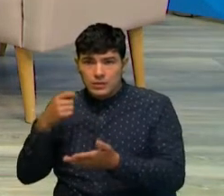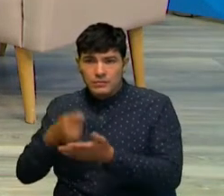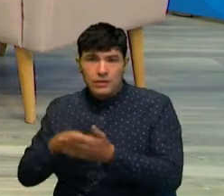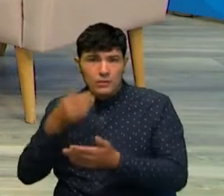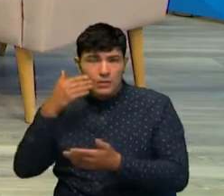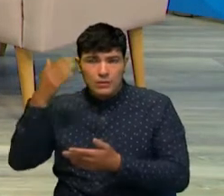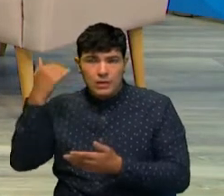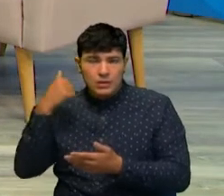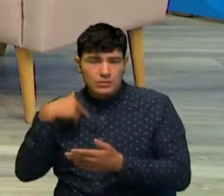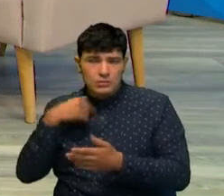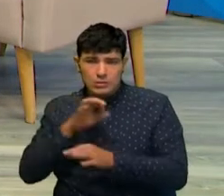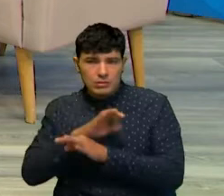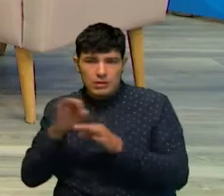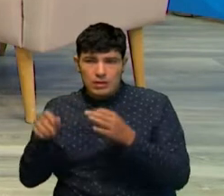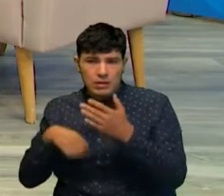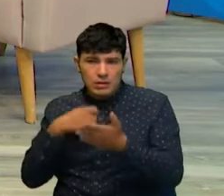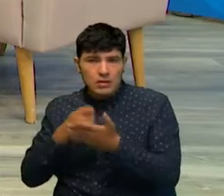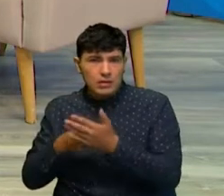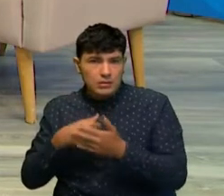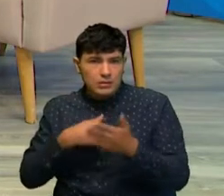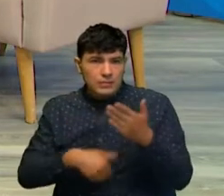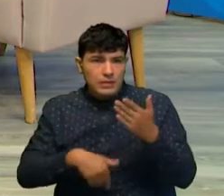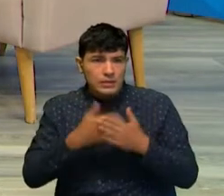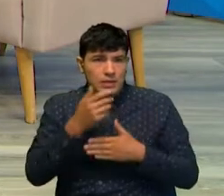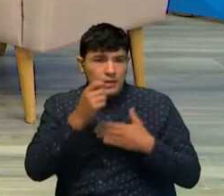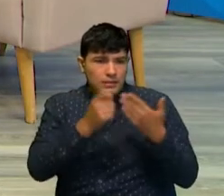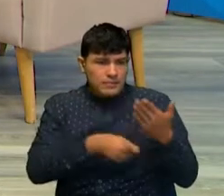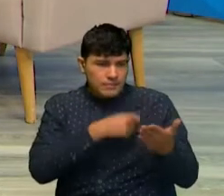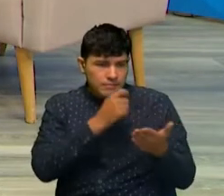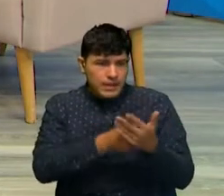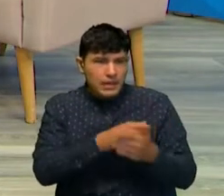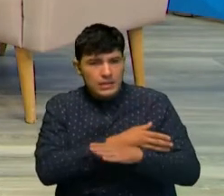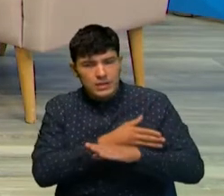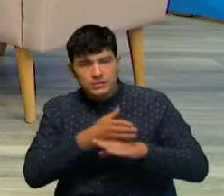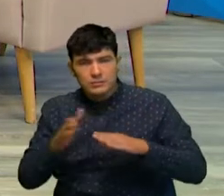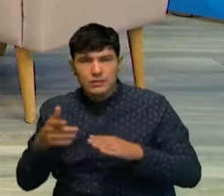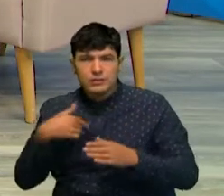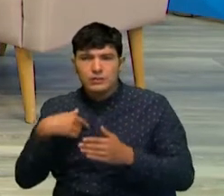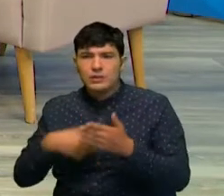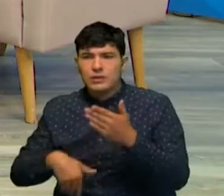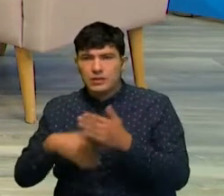no empecé a cotizar. Yo empecé a cotizar fue después, ¿sí? Y después empecé